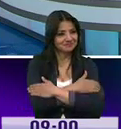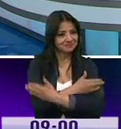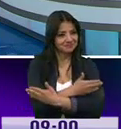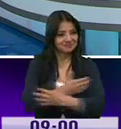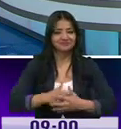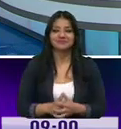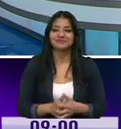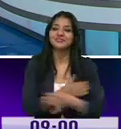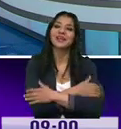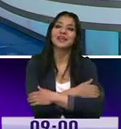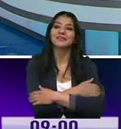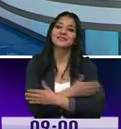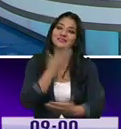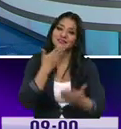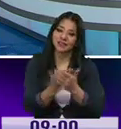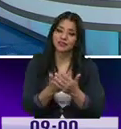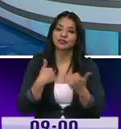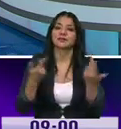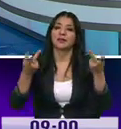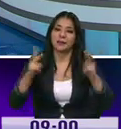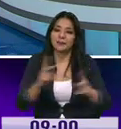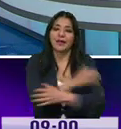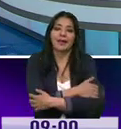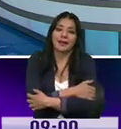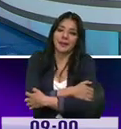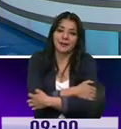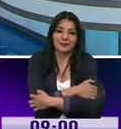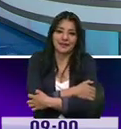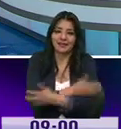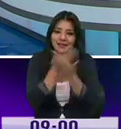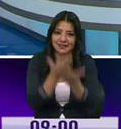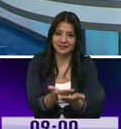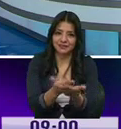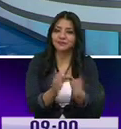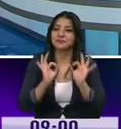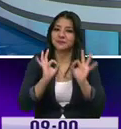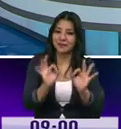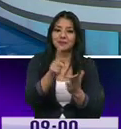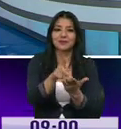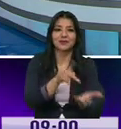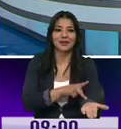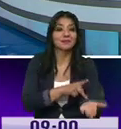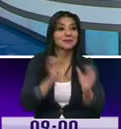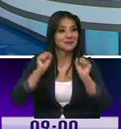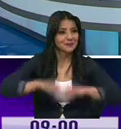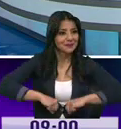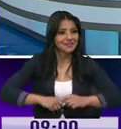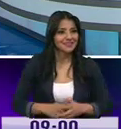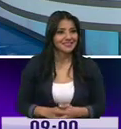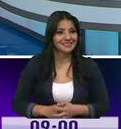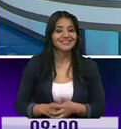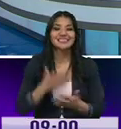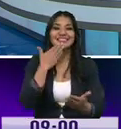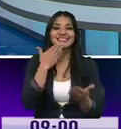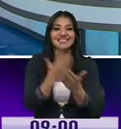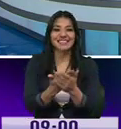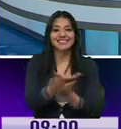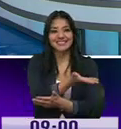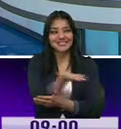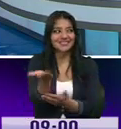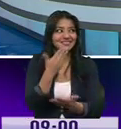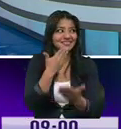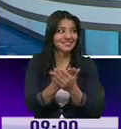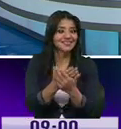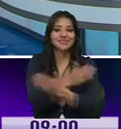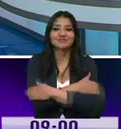Gracias, muchas gracias, chicos. Les mando un abrazo enorme. Y que les vaya súper bien en el programa. Muchas bueno, gracias, este, igual gracias. Para ustedes. Así es, un beso